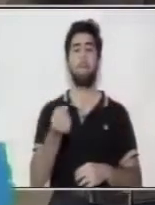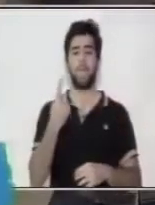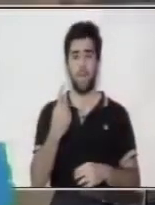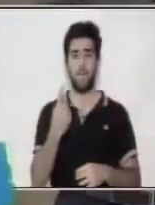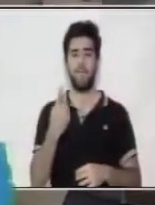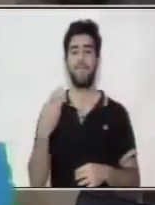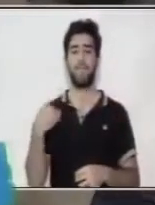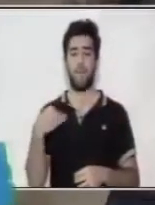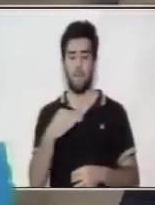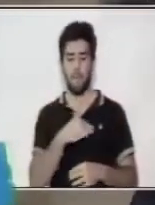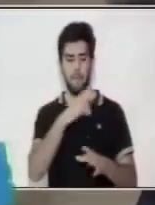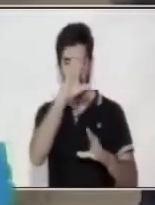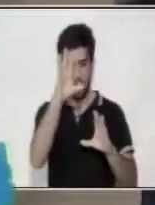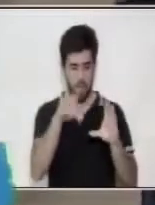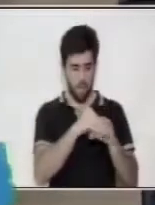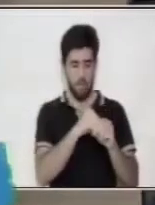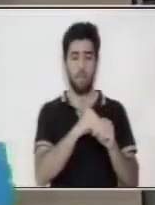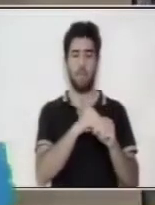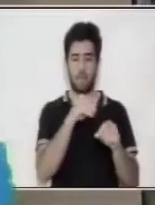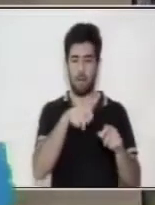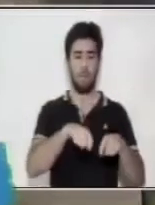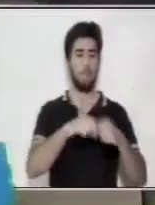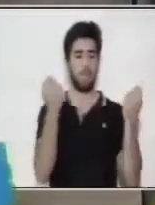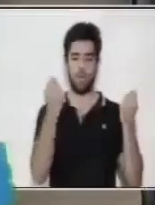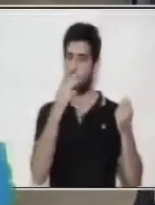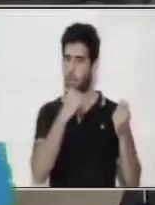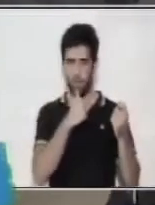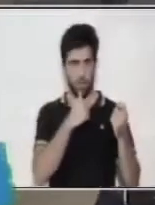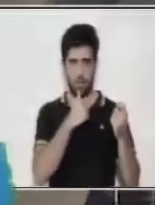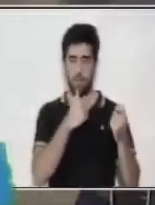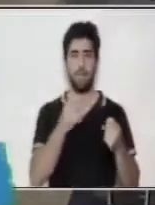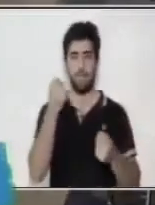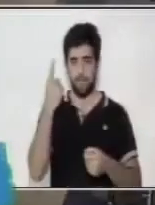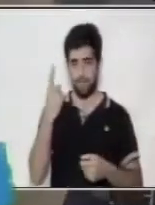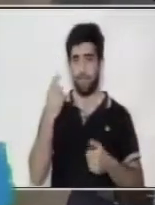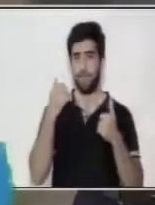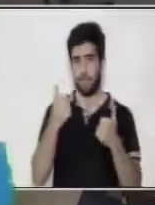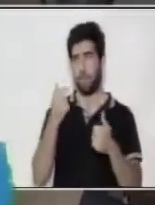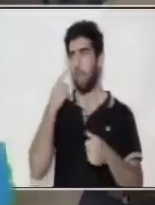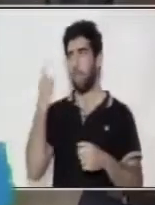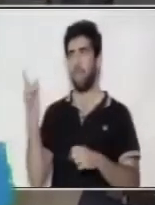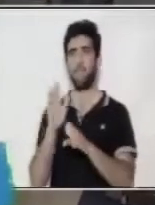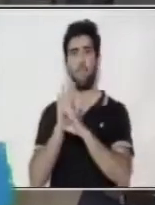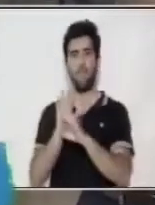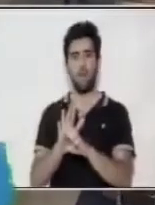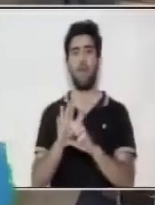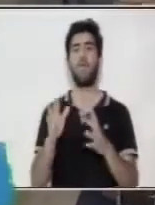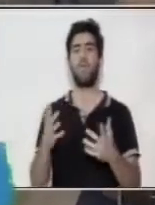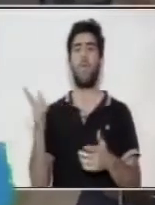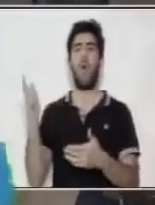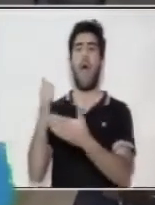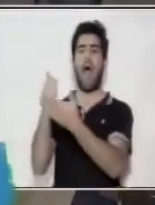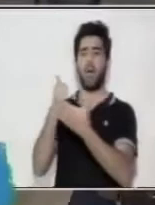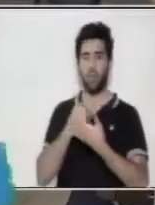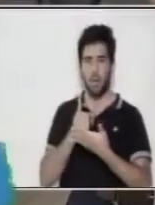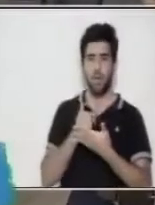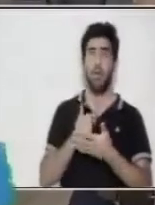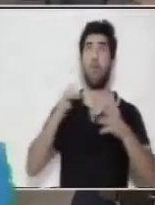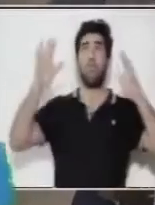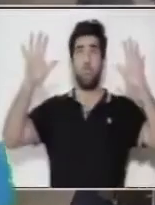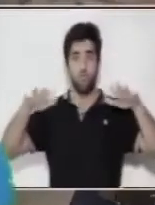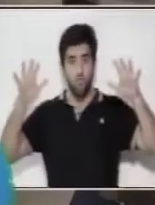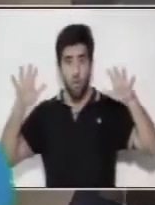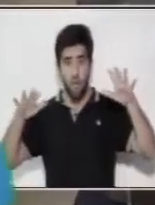de carácter irrompible. Podemos identificar aquí algunos ejemplos como auxilio,